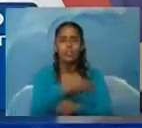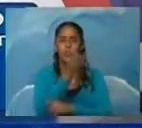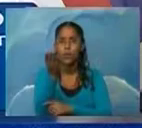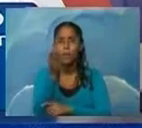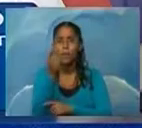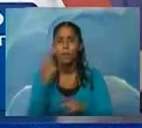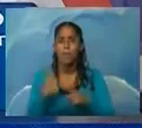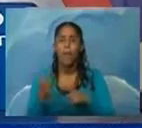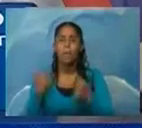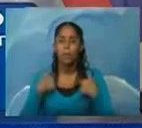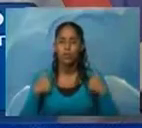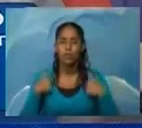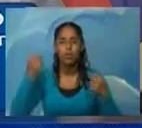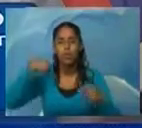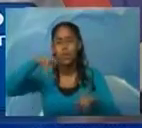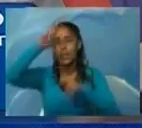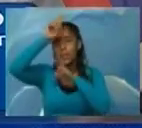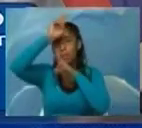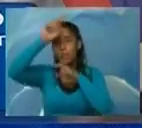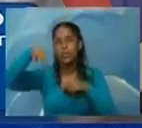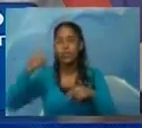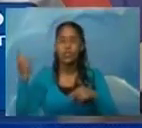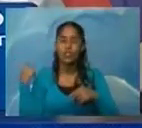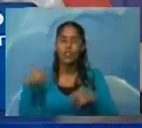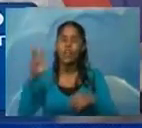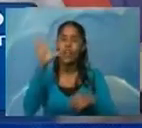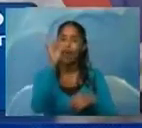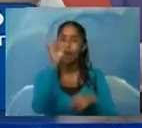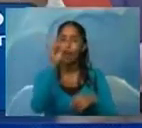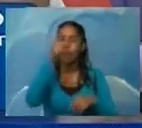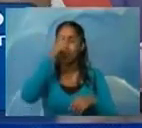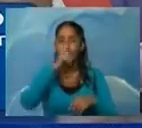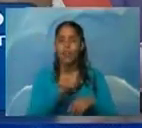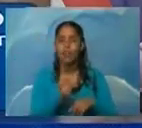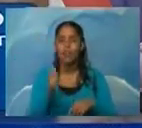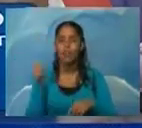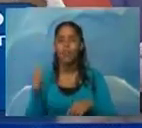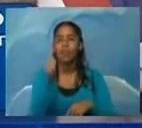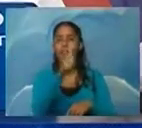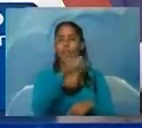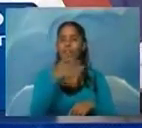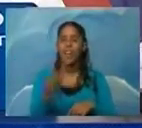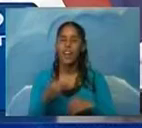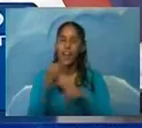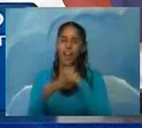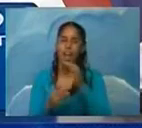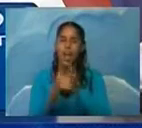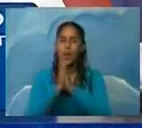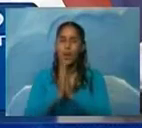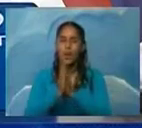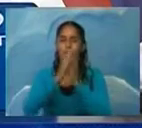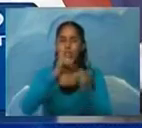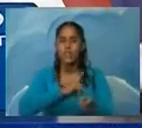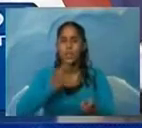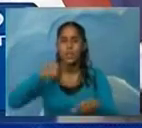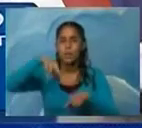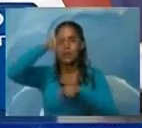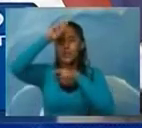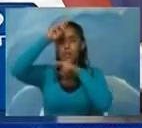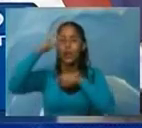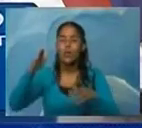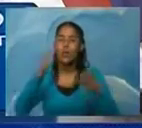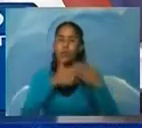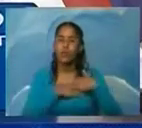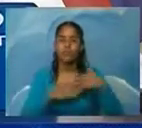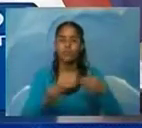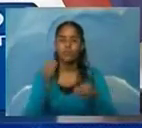pero me arrepentí cuando tenía 8 años. Y cada vez que hacen la oración de arrepentimiento,